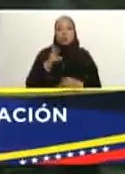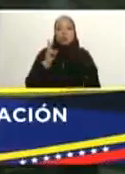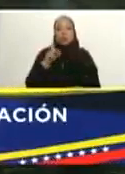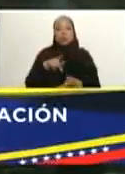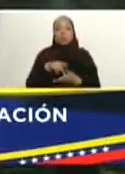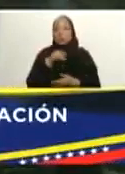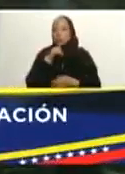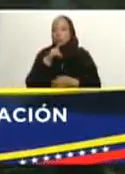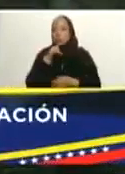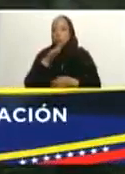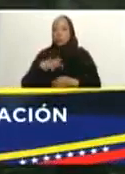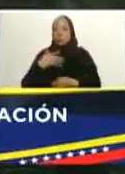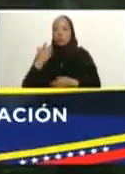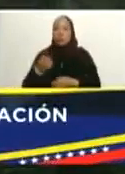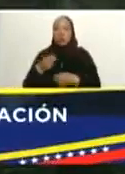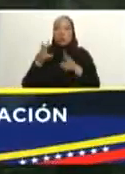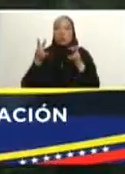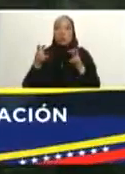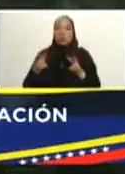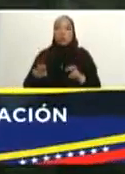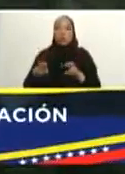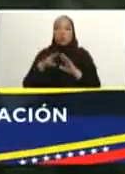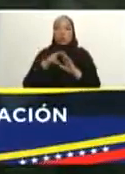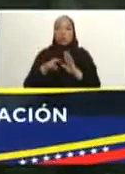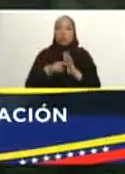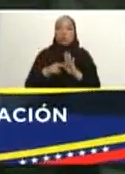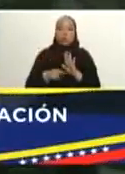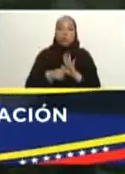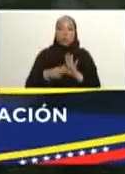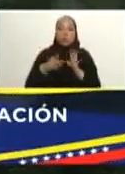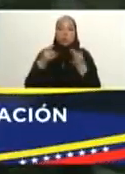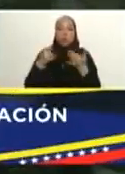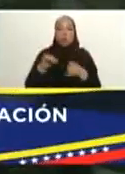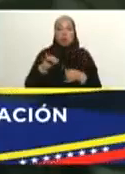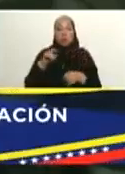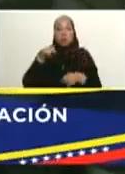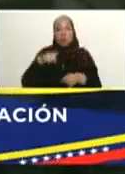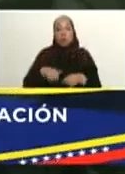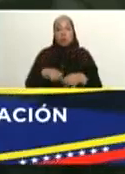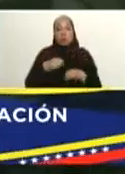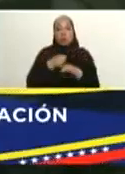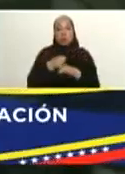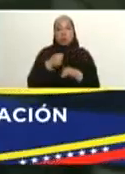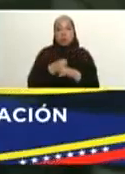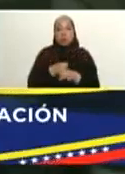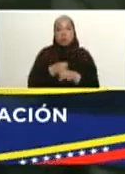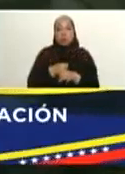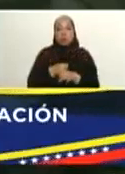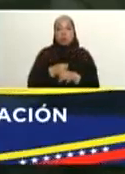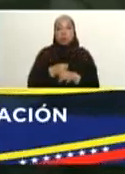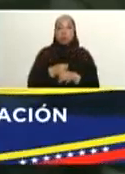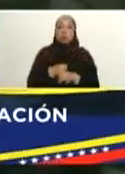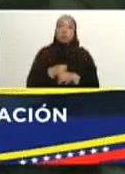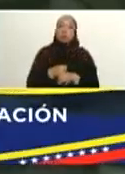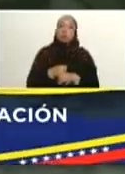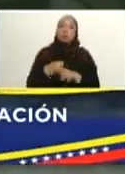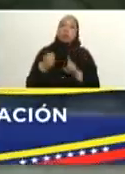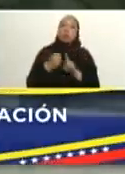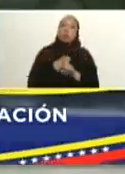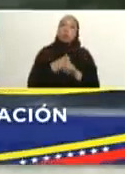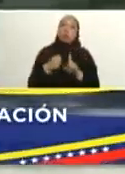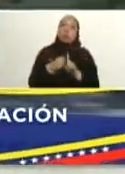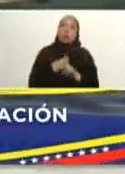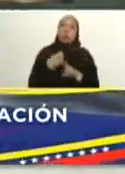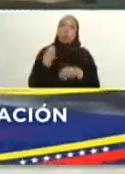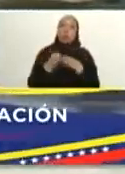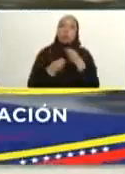corresponsabilidad por la fortaleza de la educación de esta nueva época. Hoy es afianzar esa lucha y estas